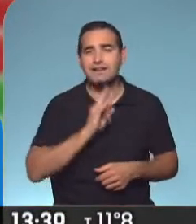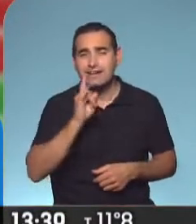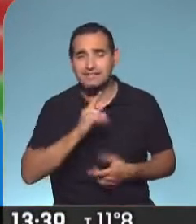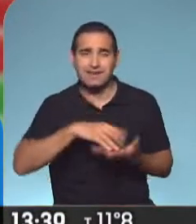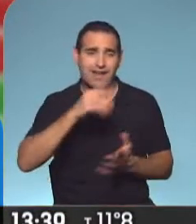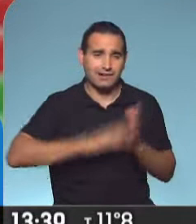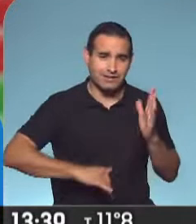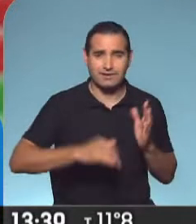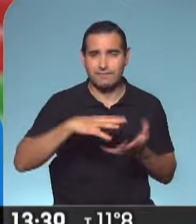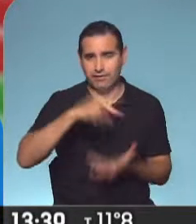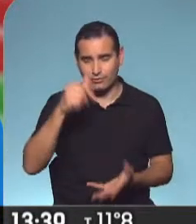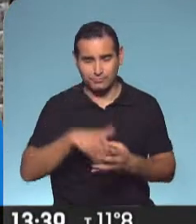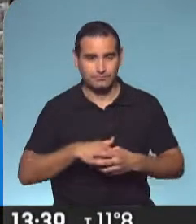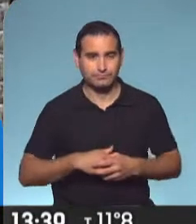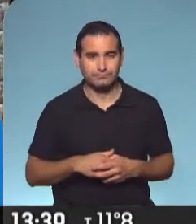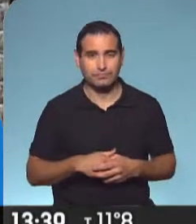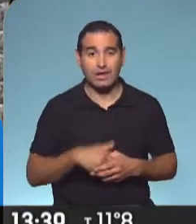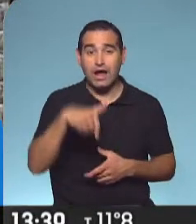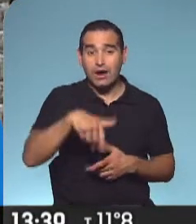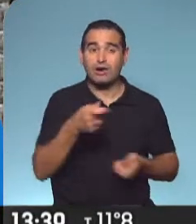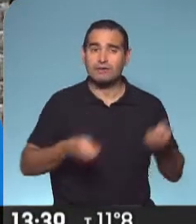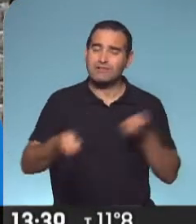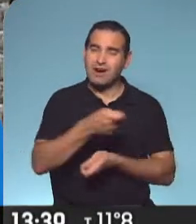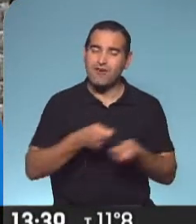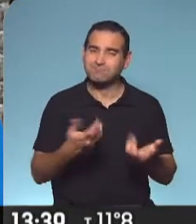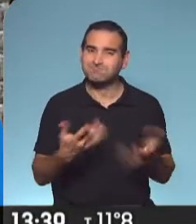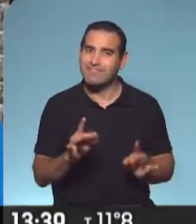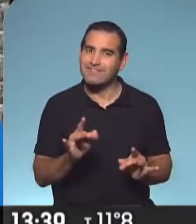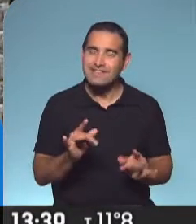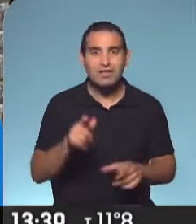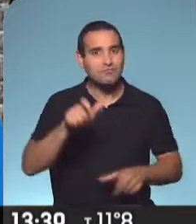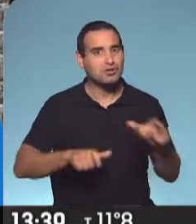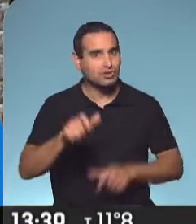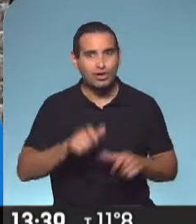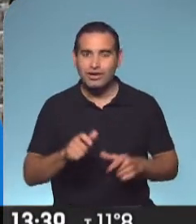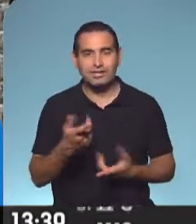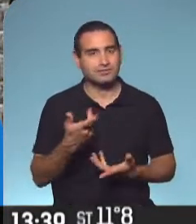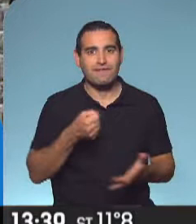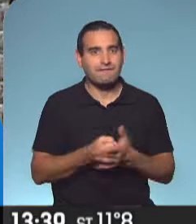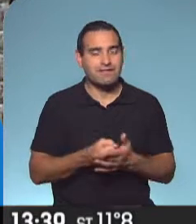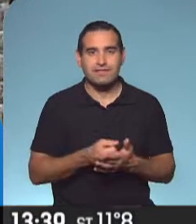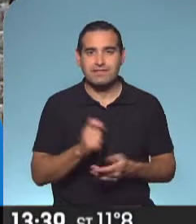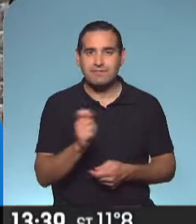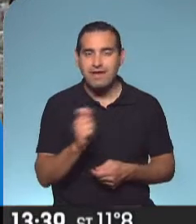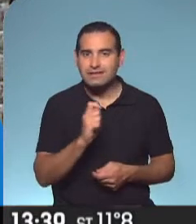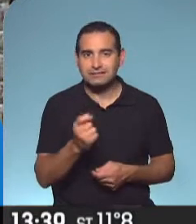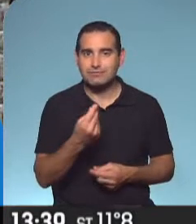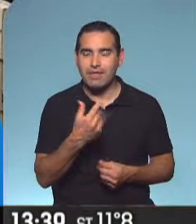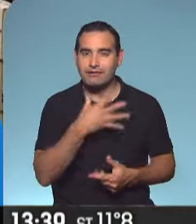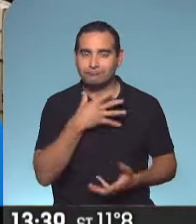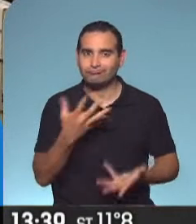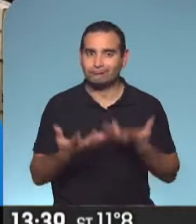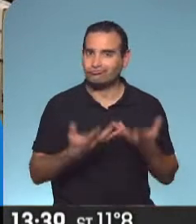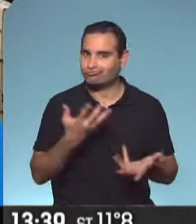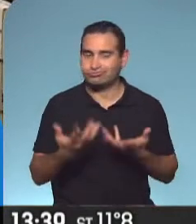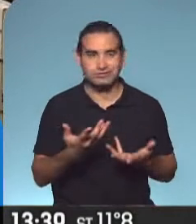y fideos. La verdad que estamos en un mercado bastante complicado, la gente le está costando mucho llegar a fin de mes, y si